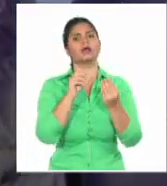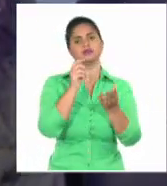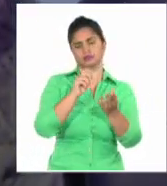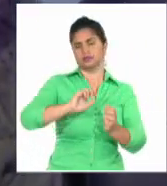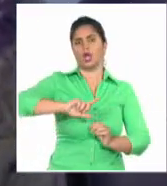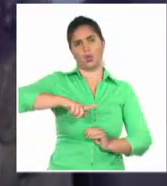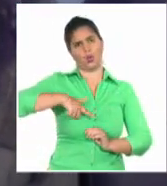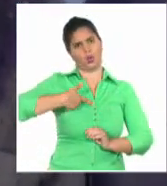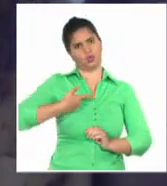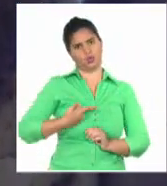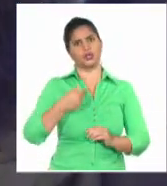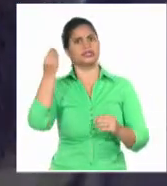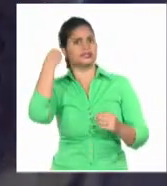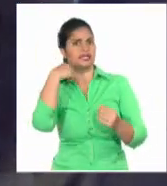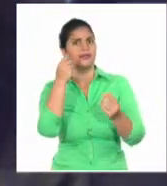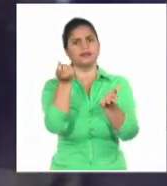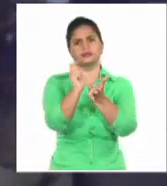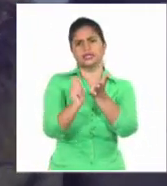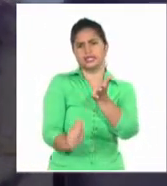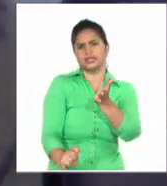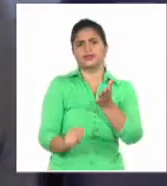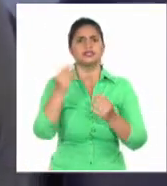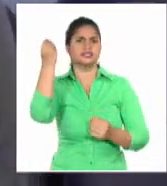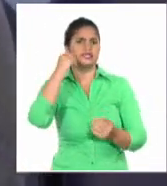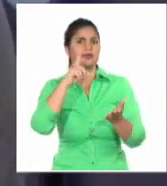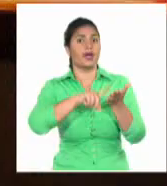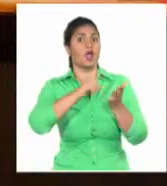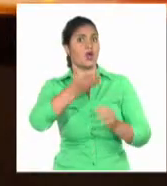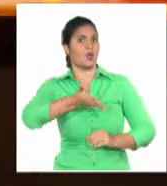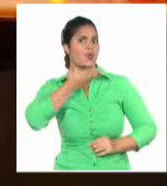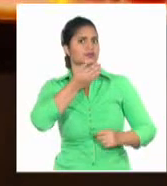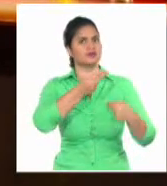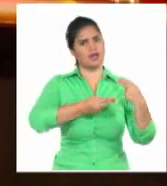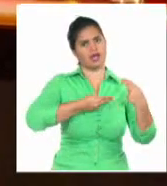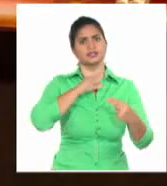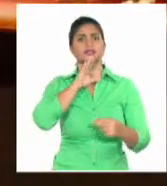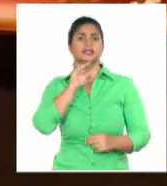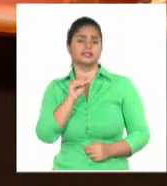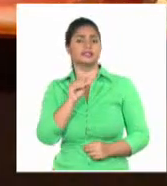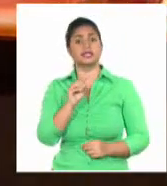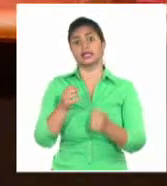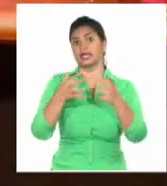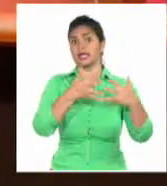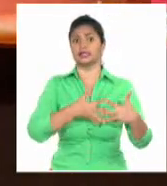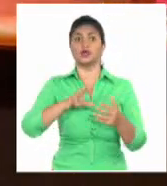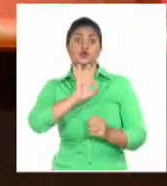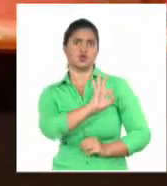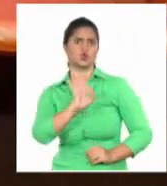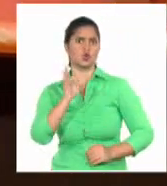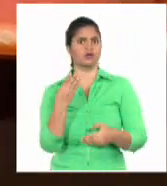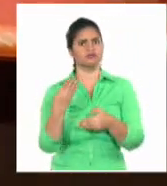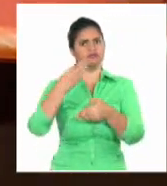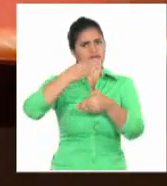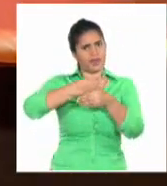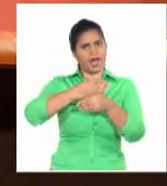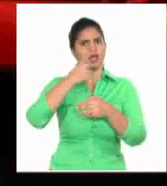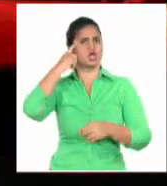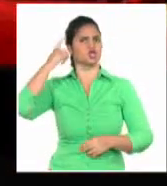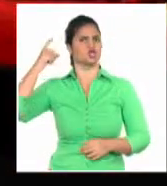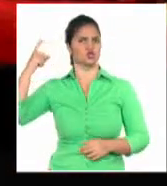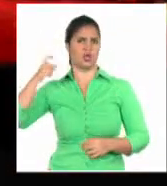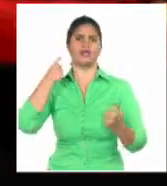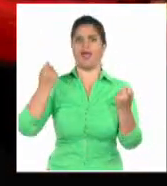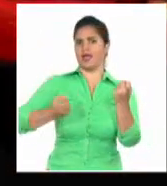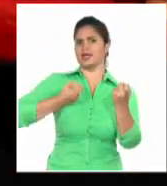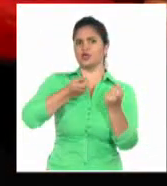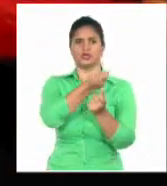país. Aseguró que si algo no han podido ni podrán bloquear es la espiritualidad y la capacidad de soñar del pueblo cubano.